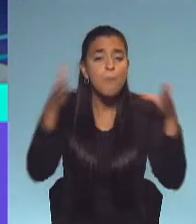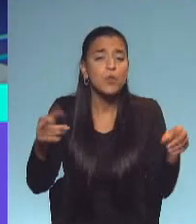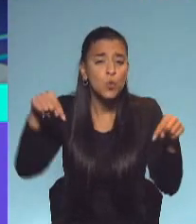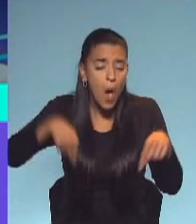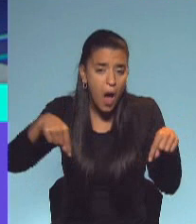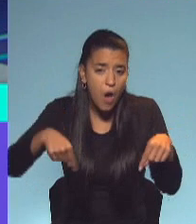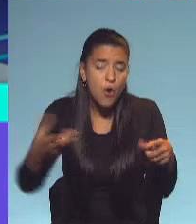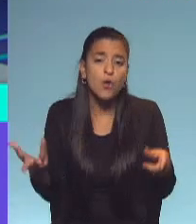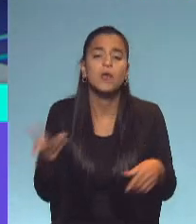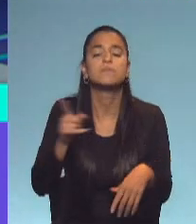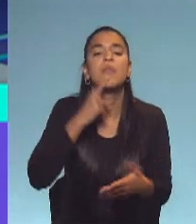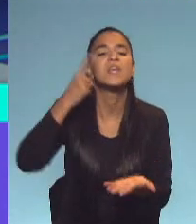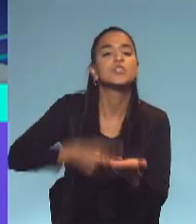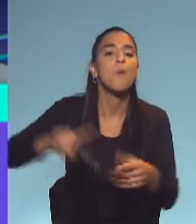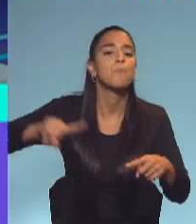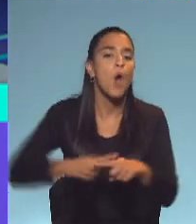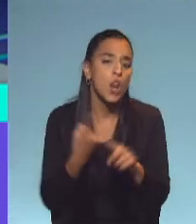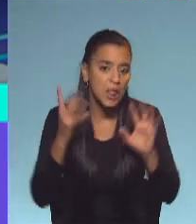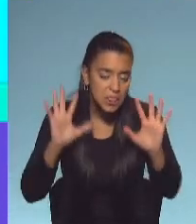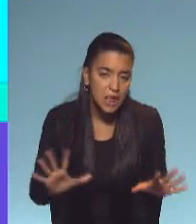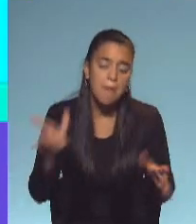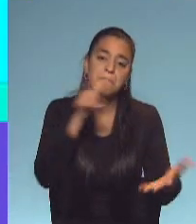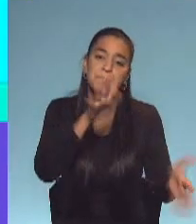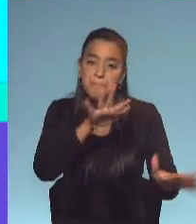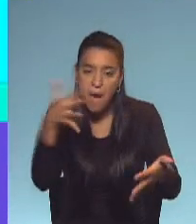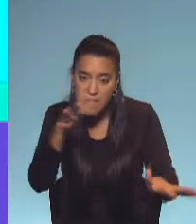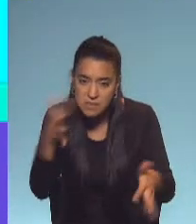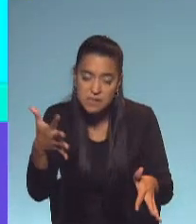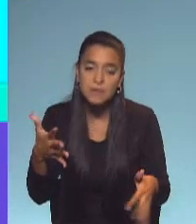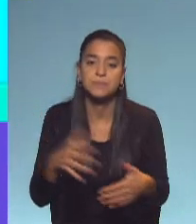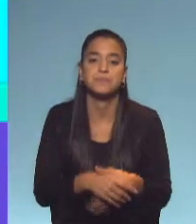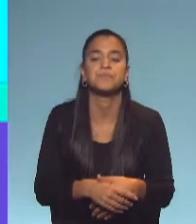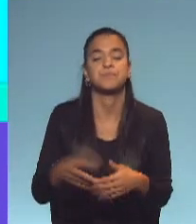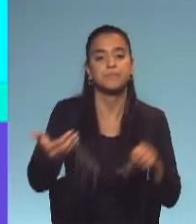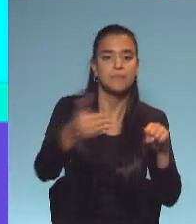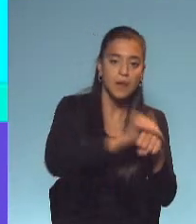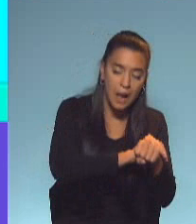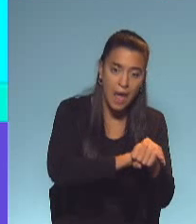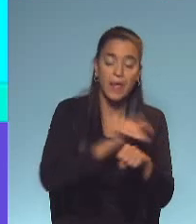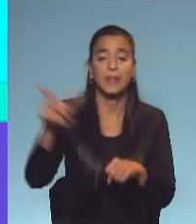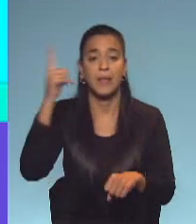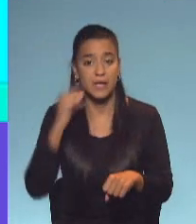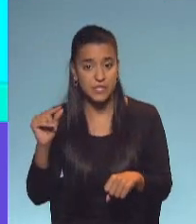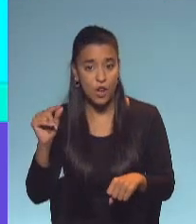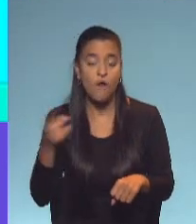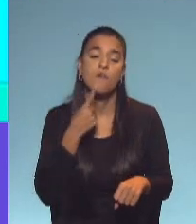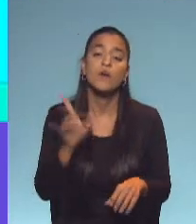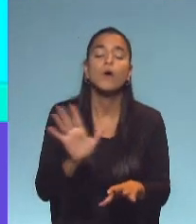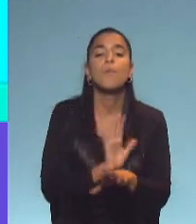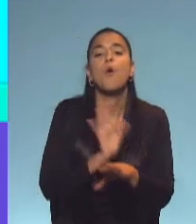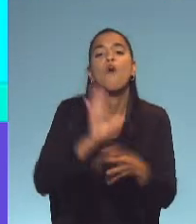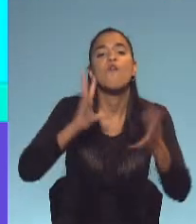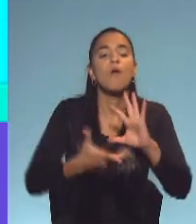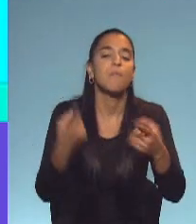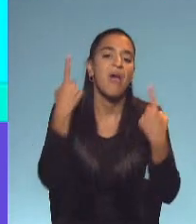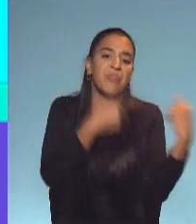con esto, son decisiones políticas similares, se podría decir, de Larreta y de Kicillof, con recorridos